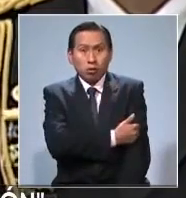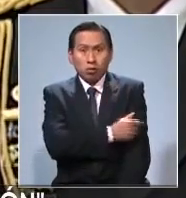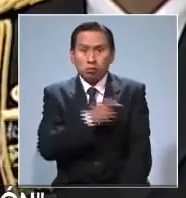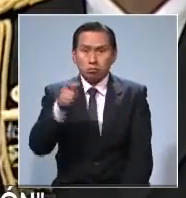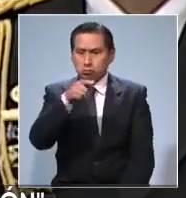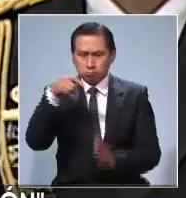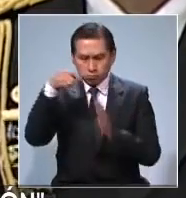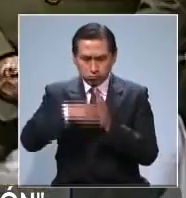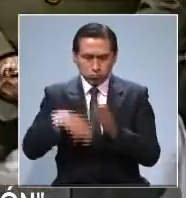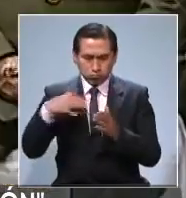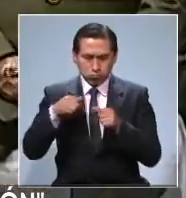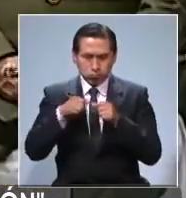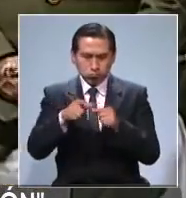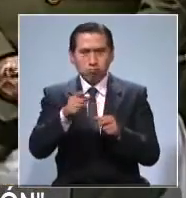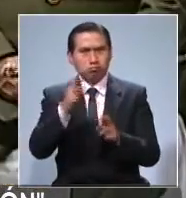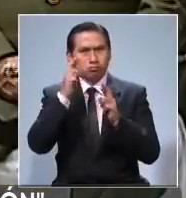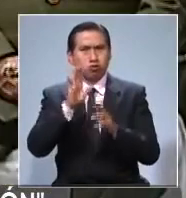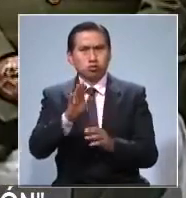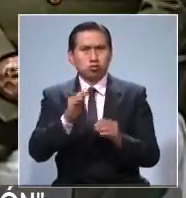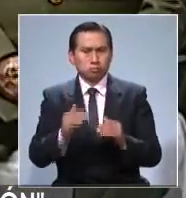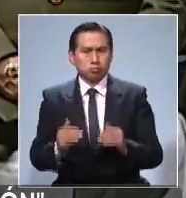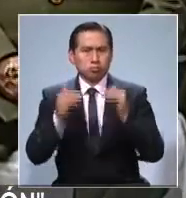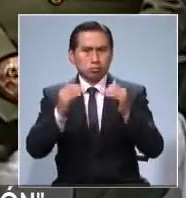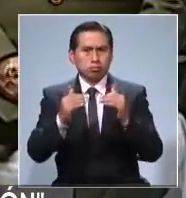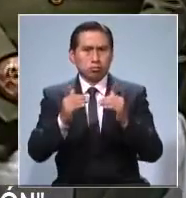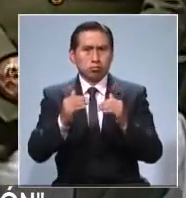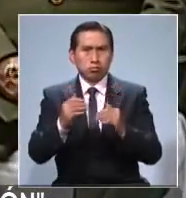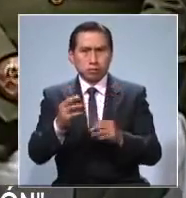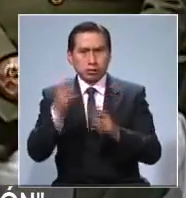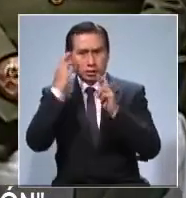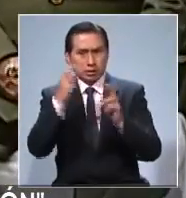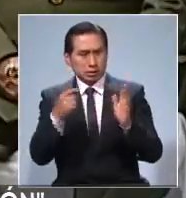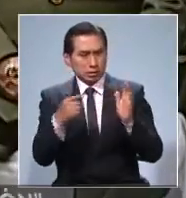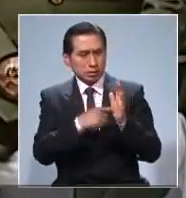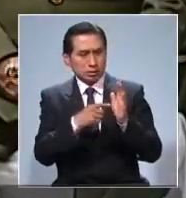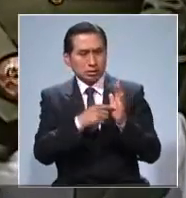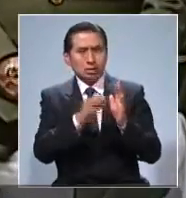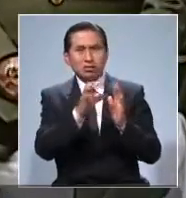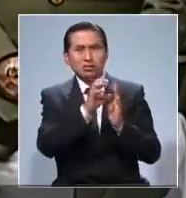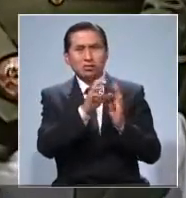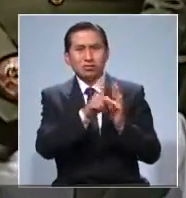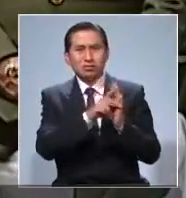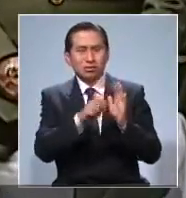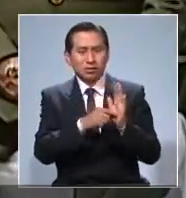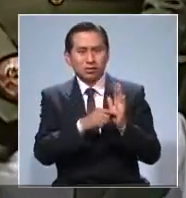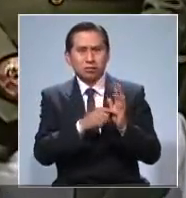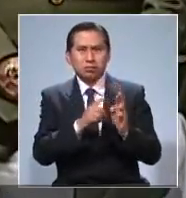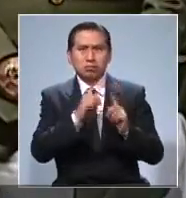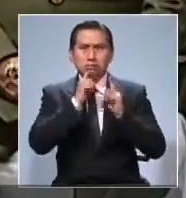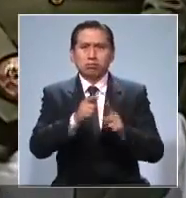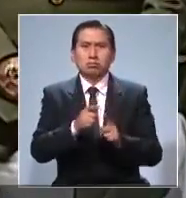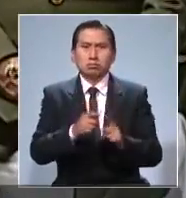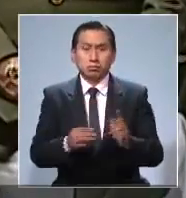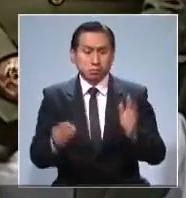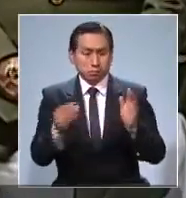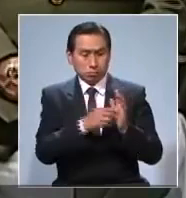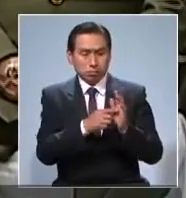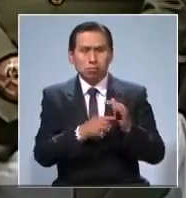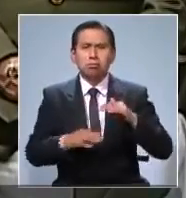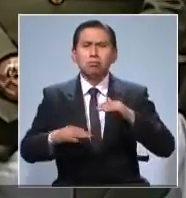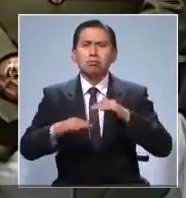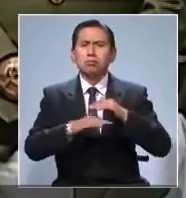meritocracia, y el respeto al mandato constitucional que dentro de sus preceptos más